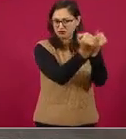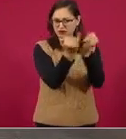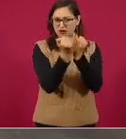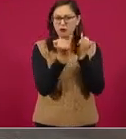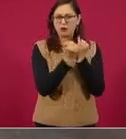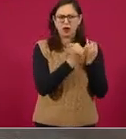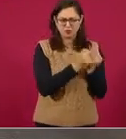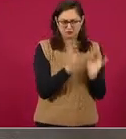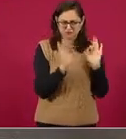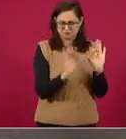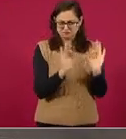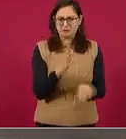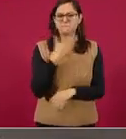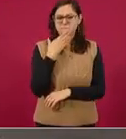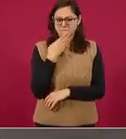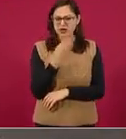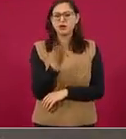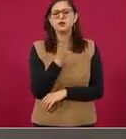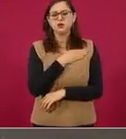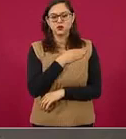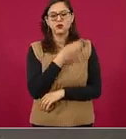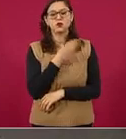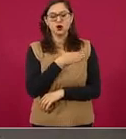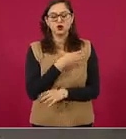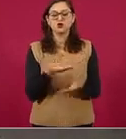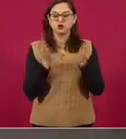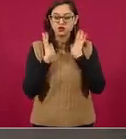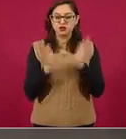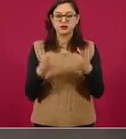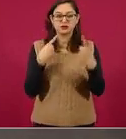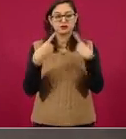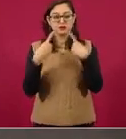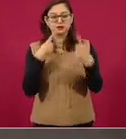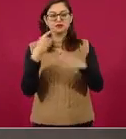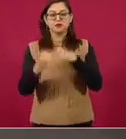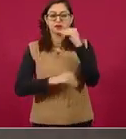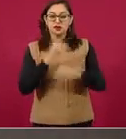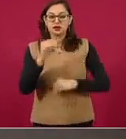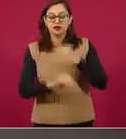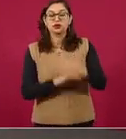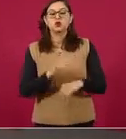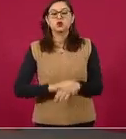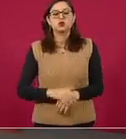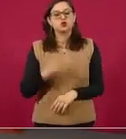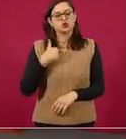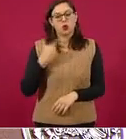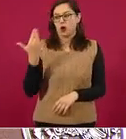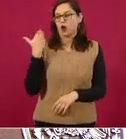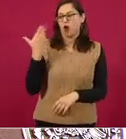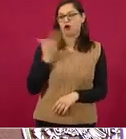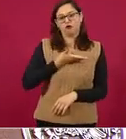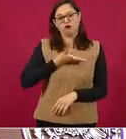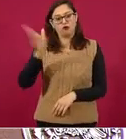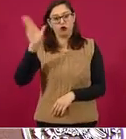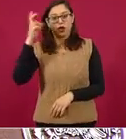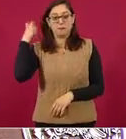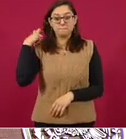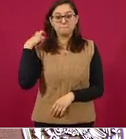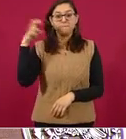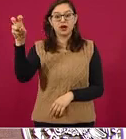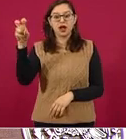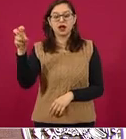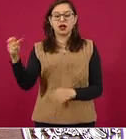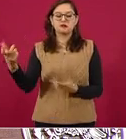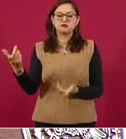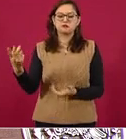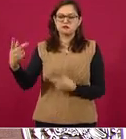Pero qué bueno que se esté llevando a cabo este debate. Me preguntaron allá en la gira, en Yécora, que si qué opinaba yo.